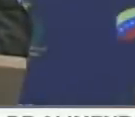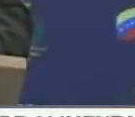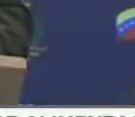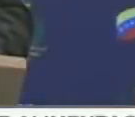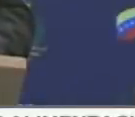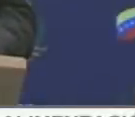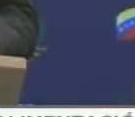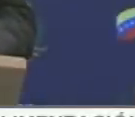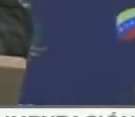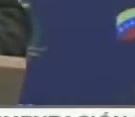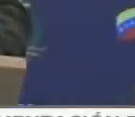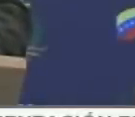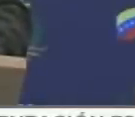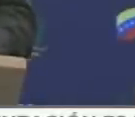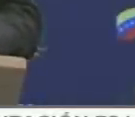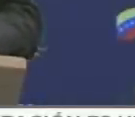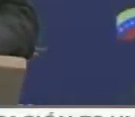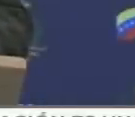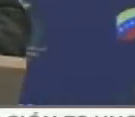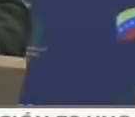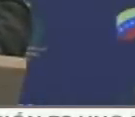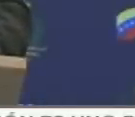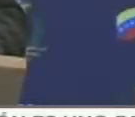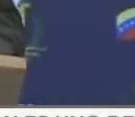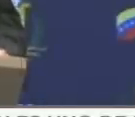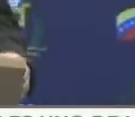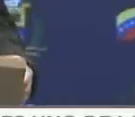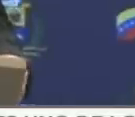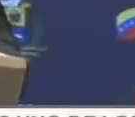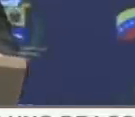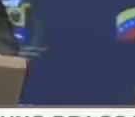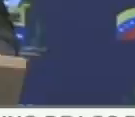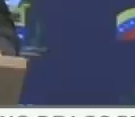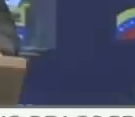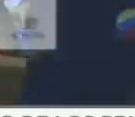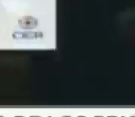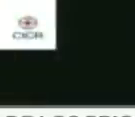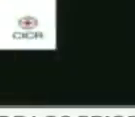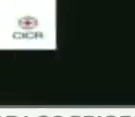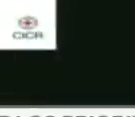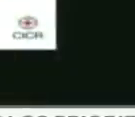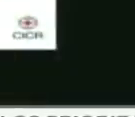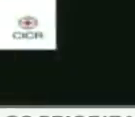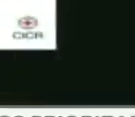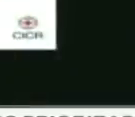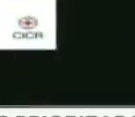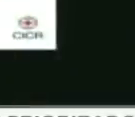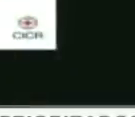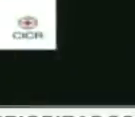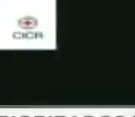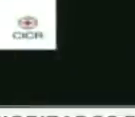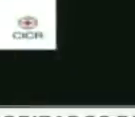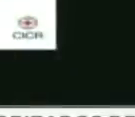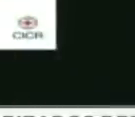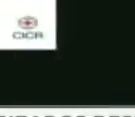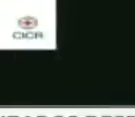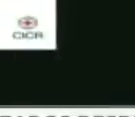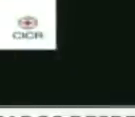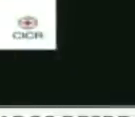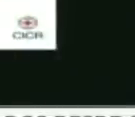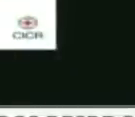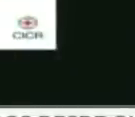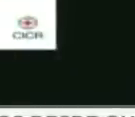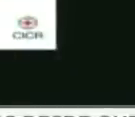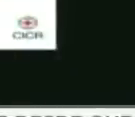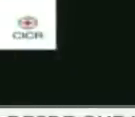Roja, que tiene unas estadísticas de cuántas personas mueren por explosivos, de cuántas personas mueren, ajá, aquí, ese me lo están,